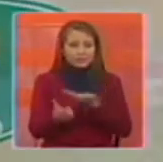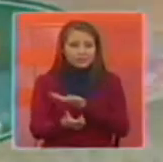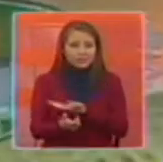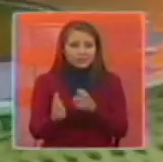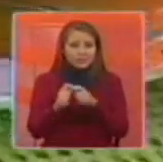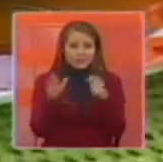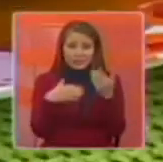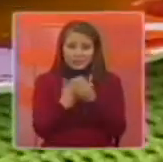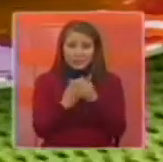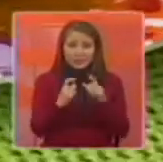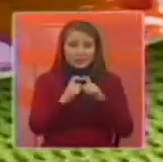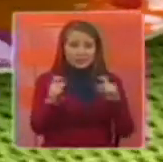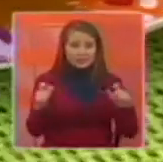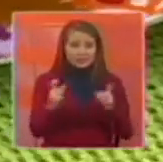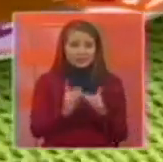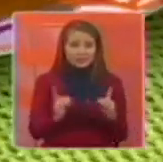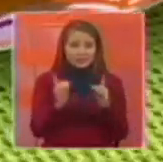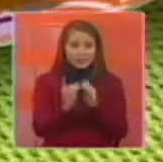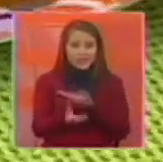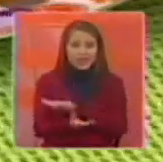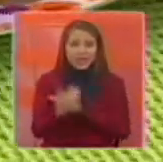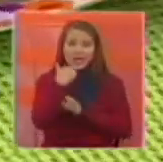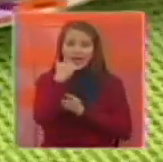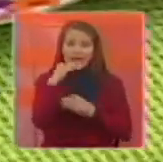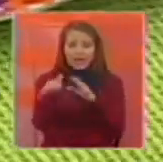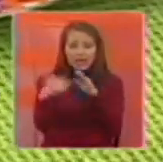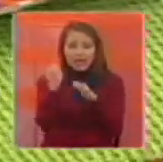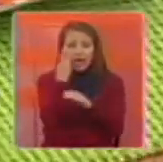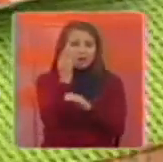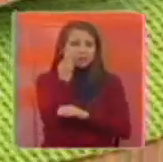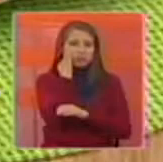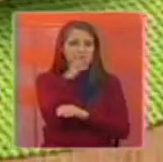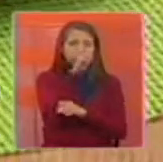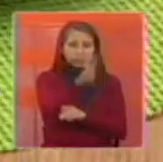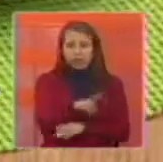Seguirme en Instagram en @viachimarquez o en